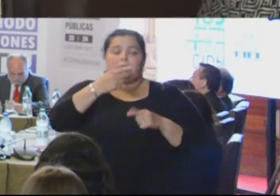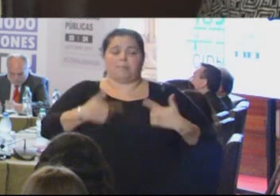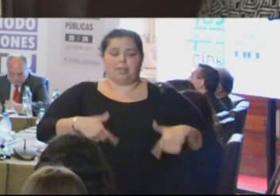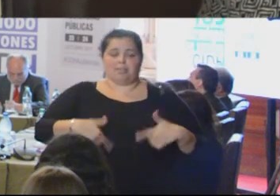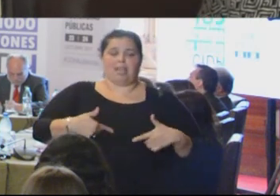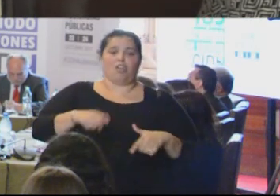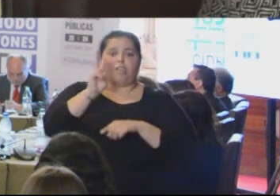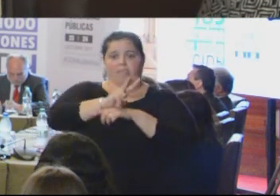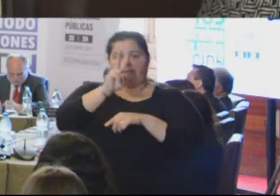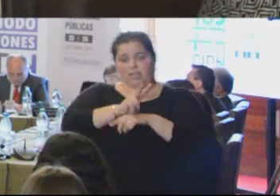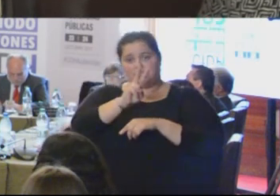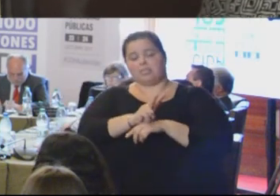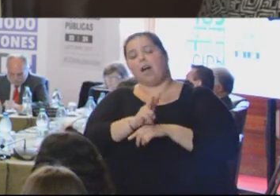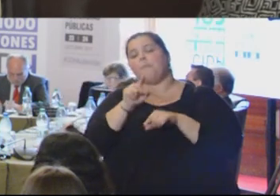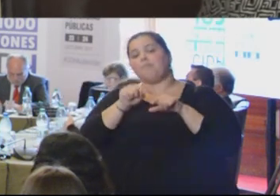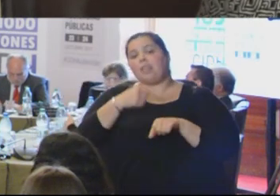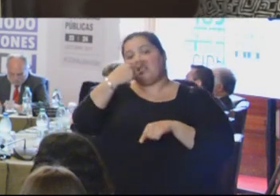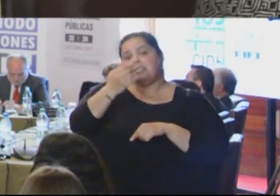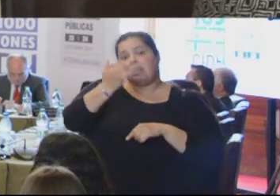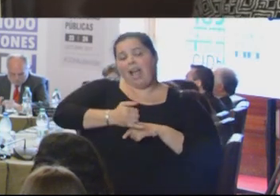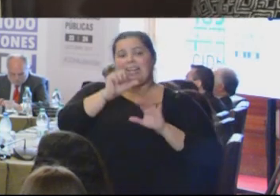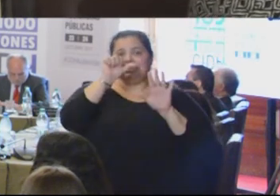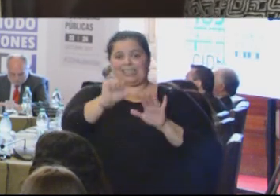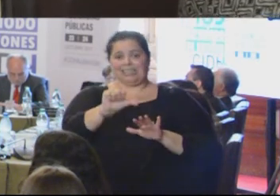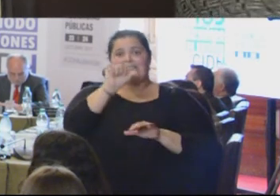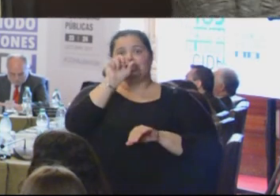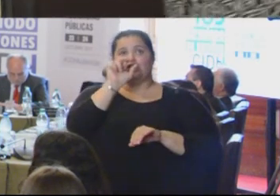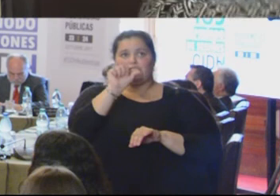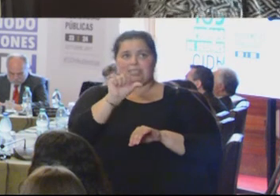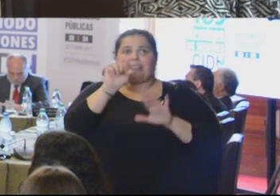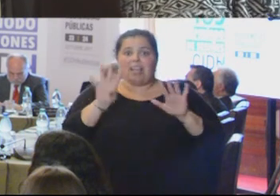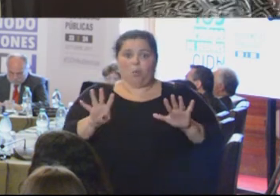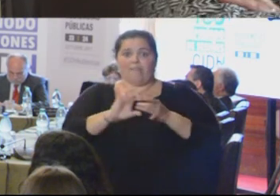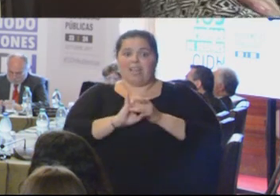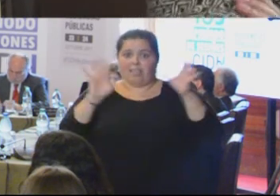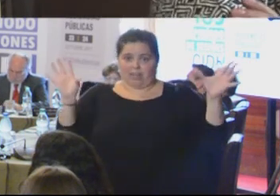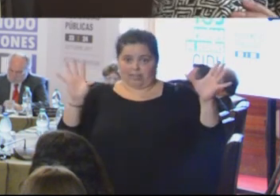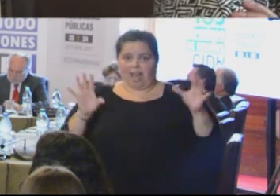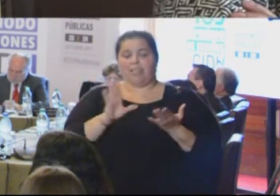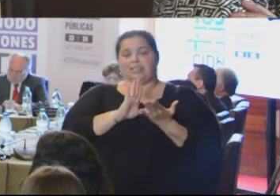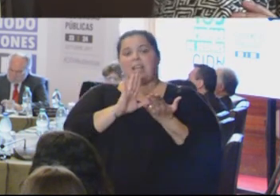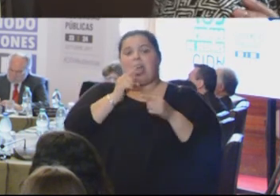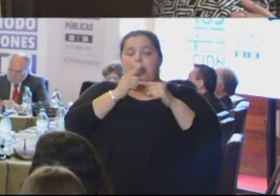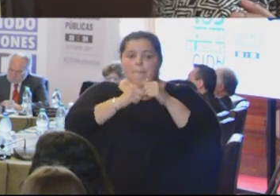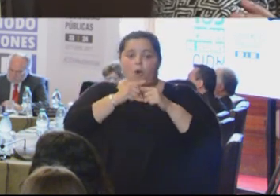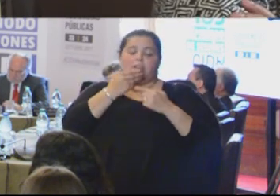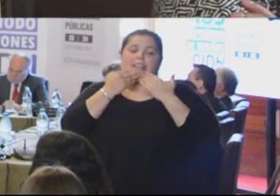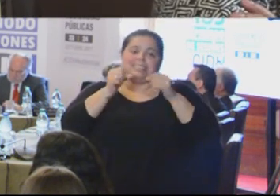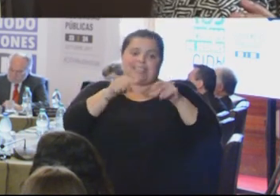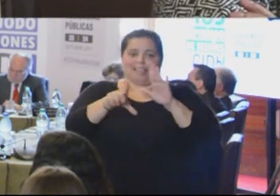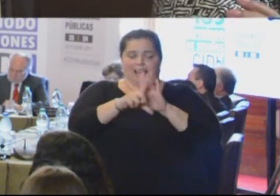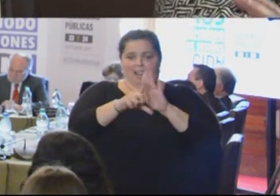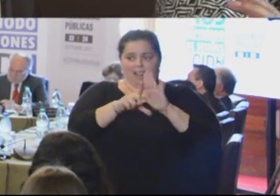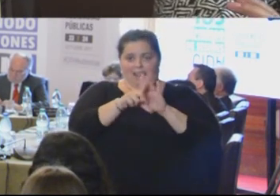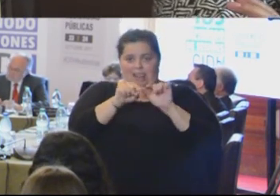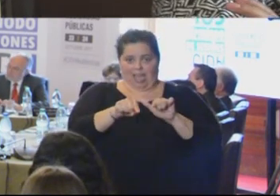la jurisdicción especial para la paz se han otorgado 669 libertades en virtud de la ley 18 20 243